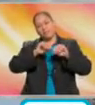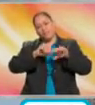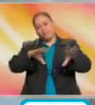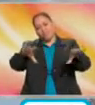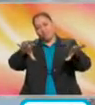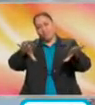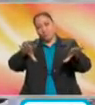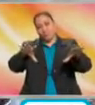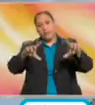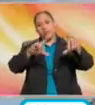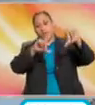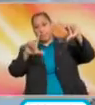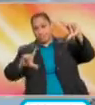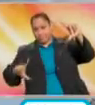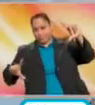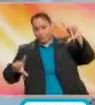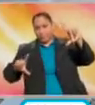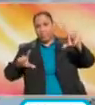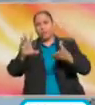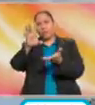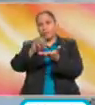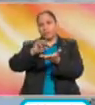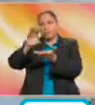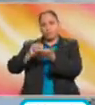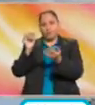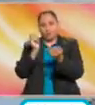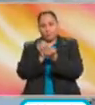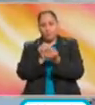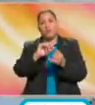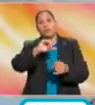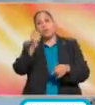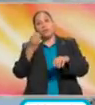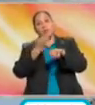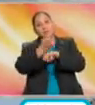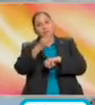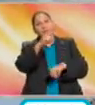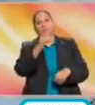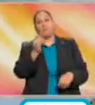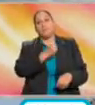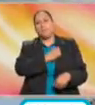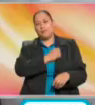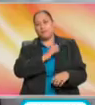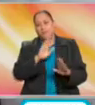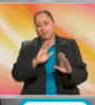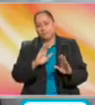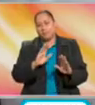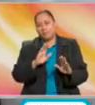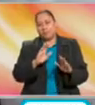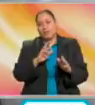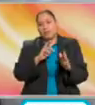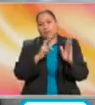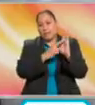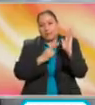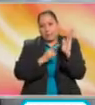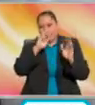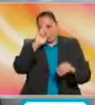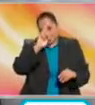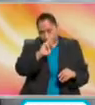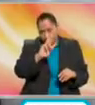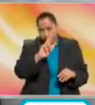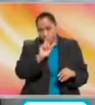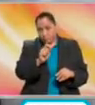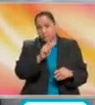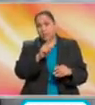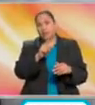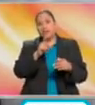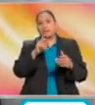el territorio nacional y otros estados, evidentemente tradicionalistas o con la concepción tradicional de esa definición de